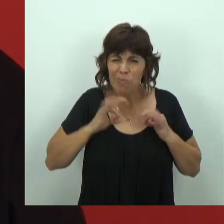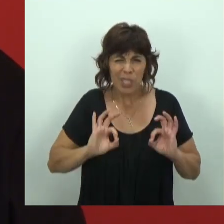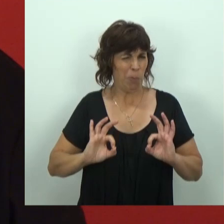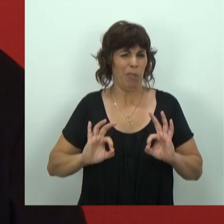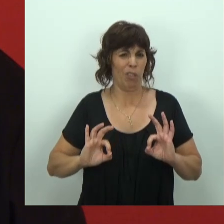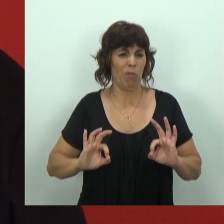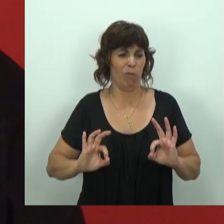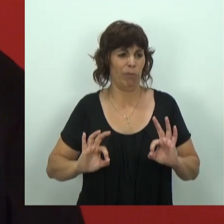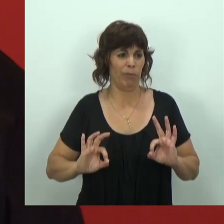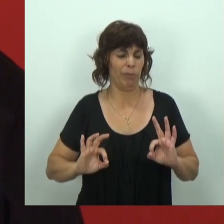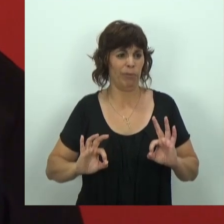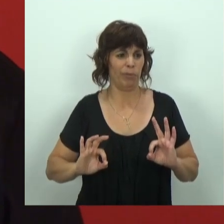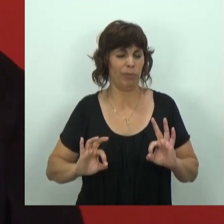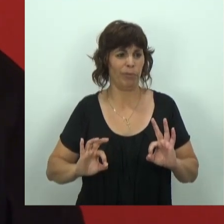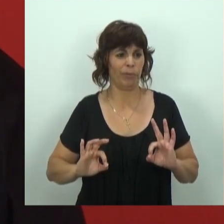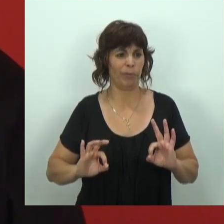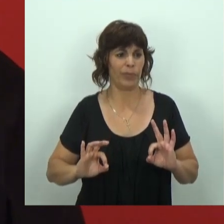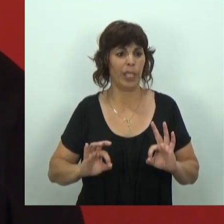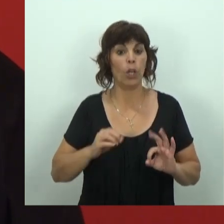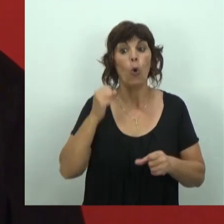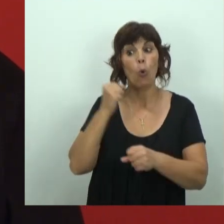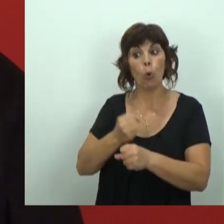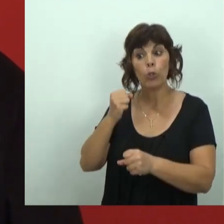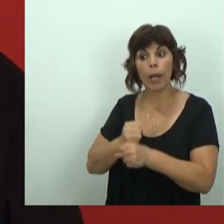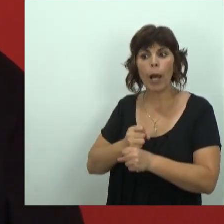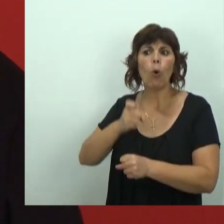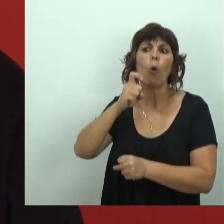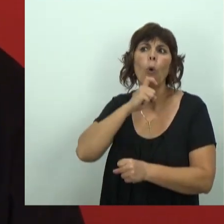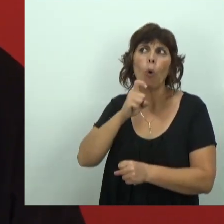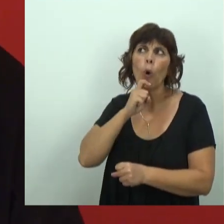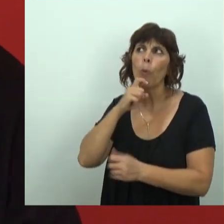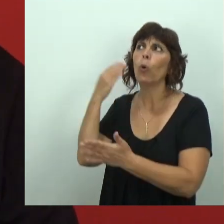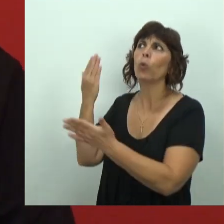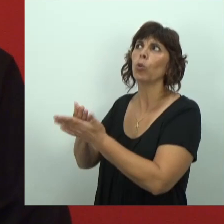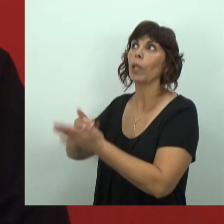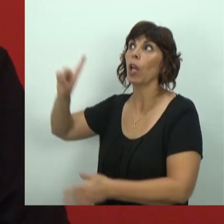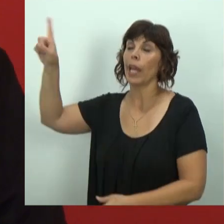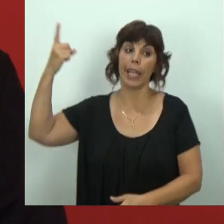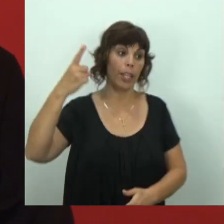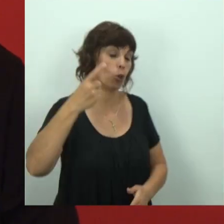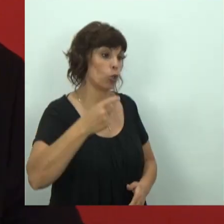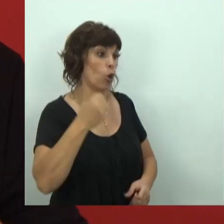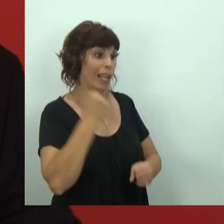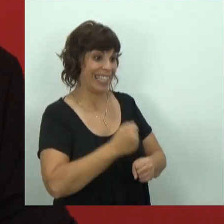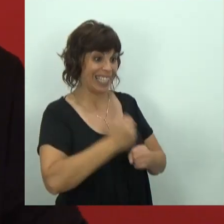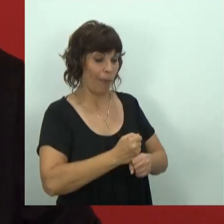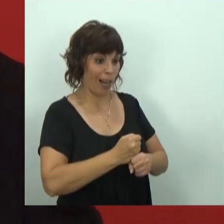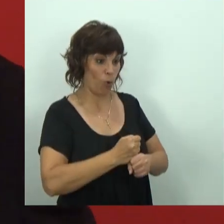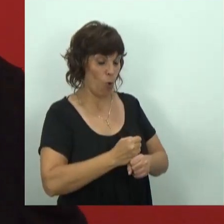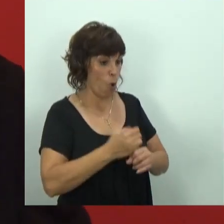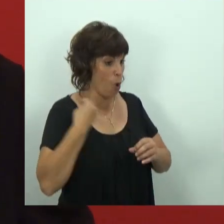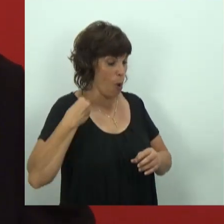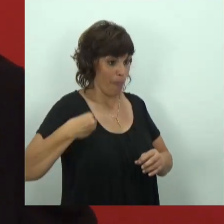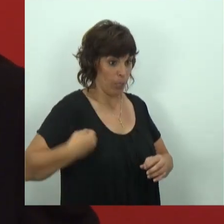Él, según Efesios 3:20, te dará más de lo que pides. Pero tiene que ser